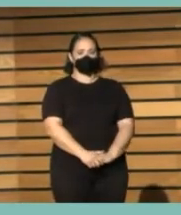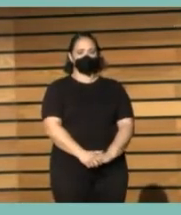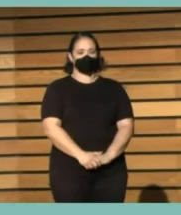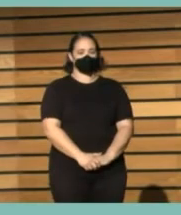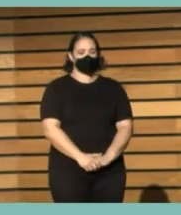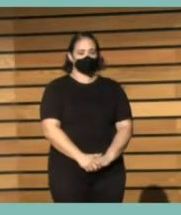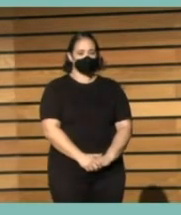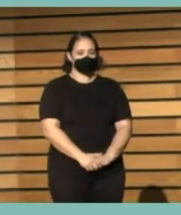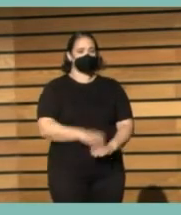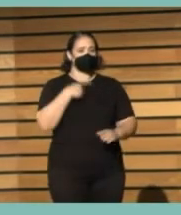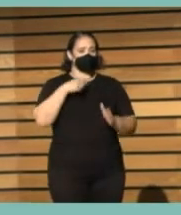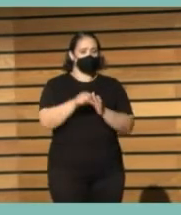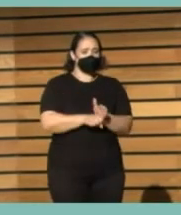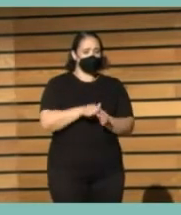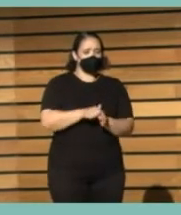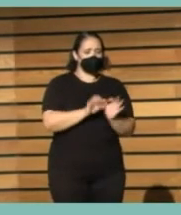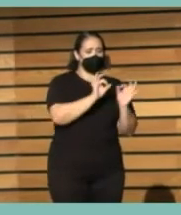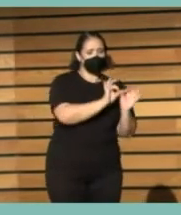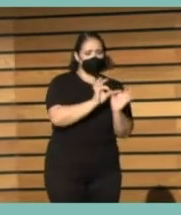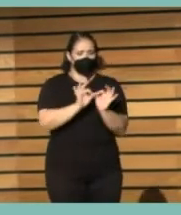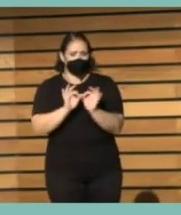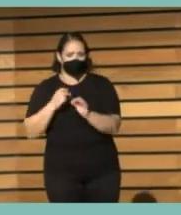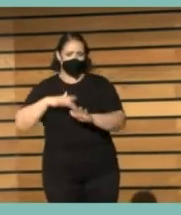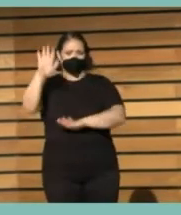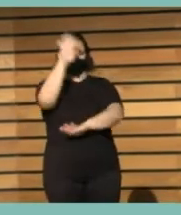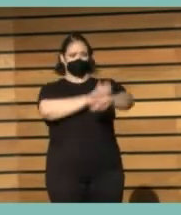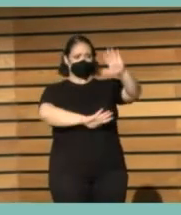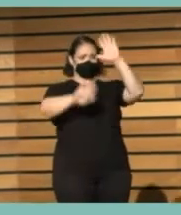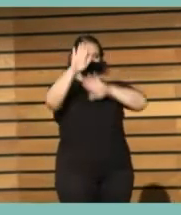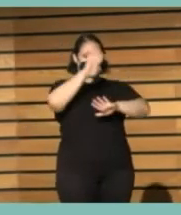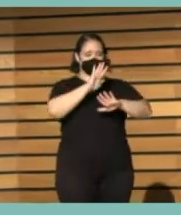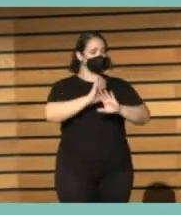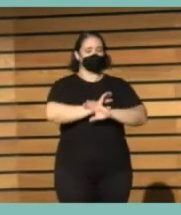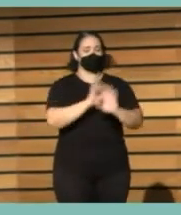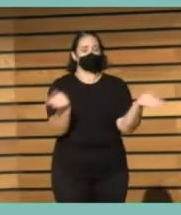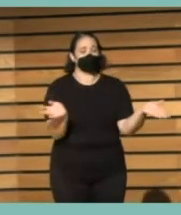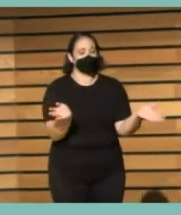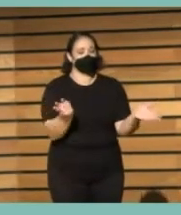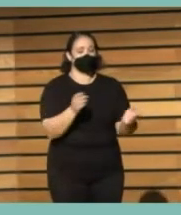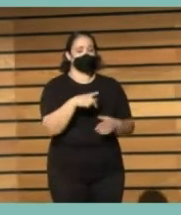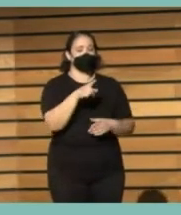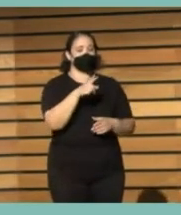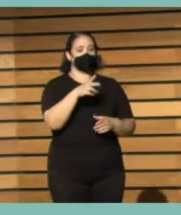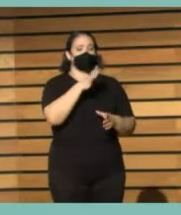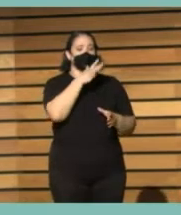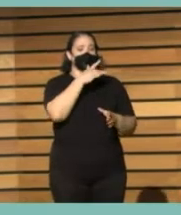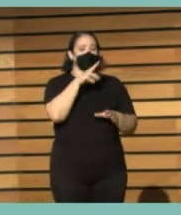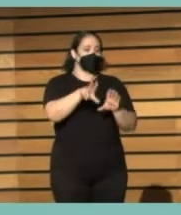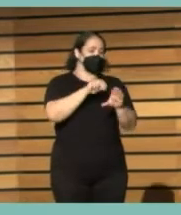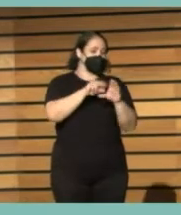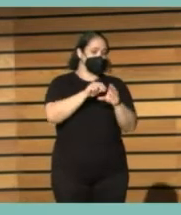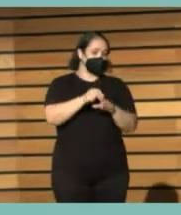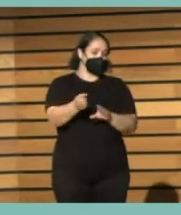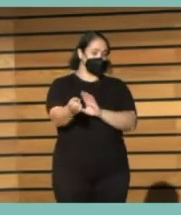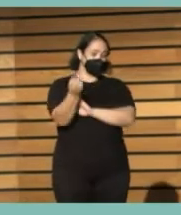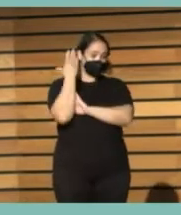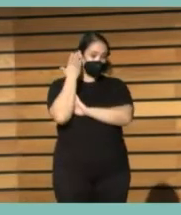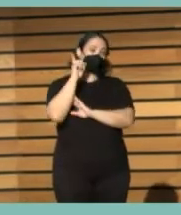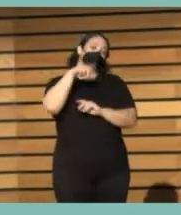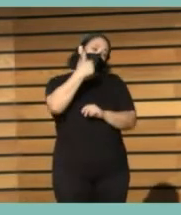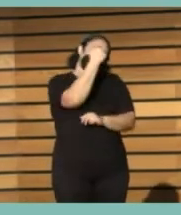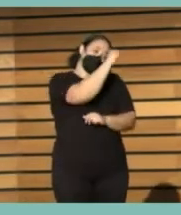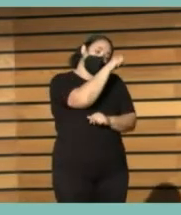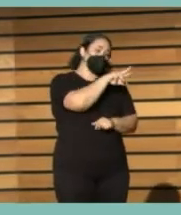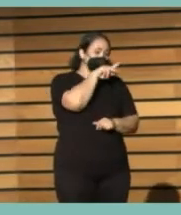Igual es el liado por el cambiar el orden, ¿no? Sí, pues es que... Bueno, pues nada, que ponéis entonces el vídeo de Natividad y después va Julio.